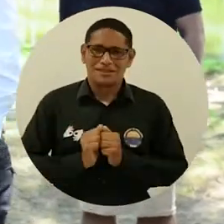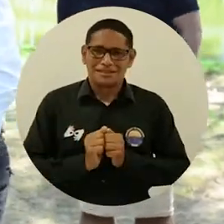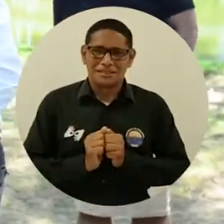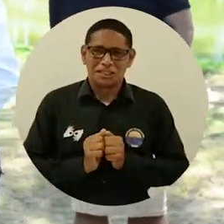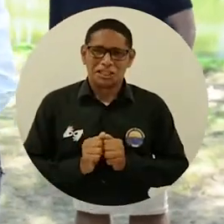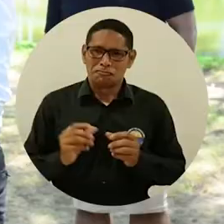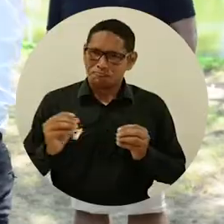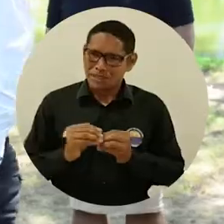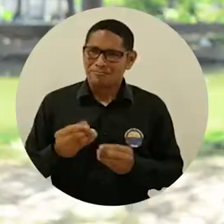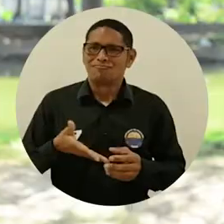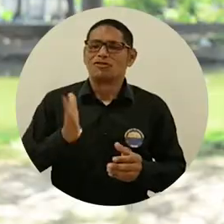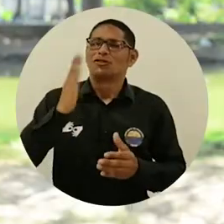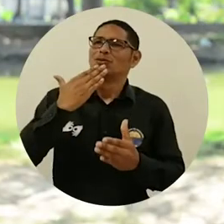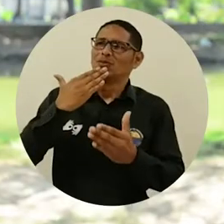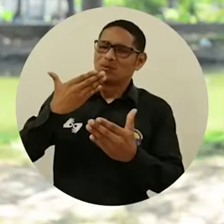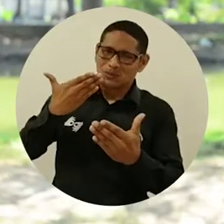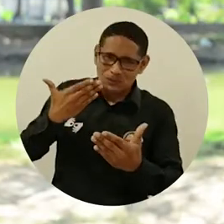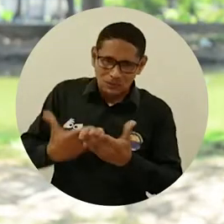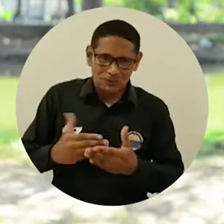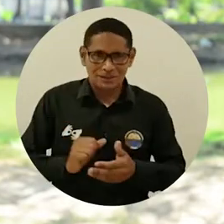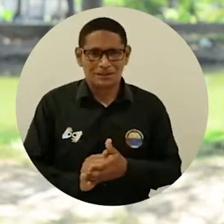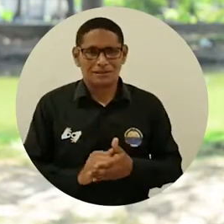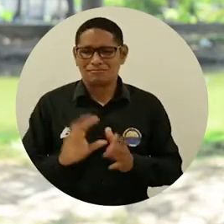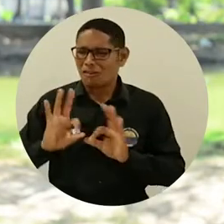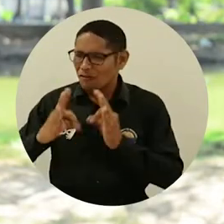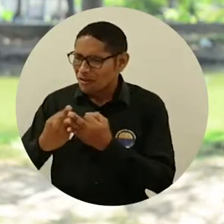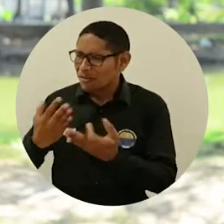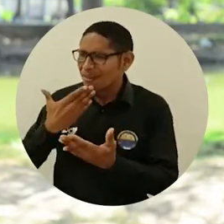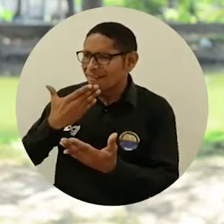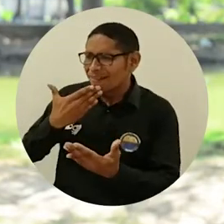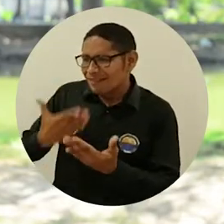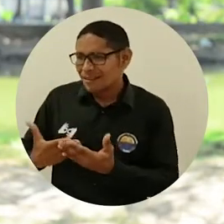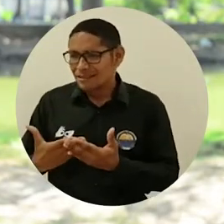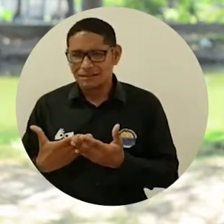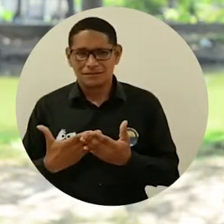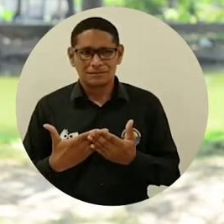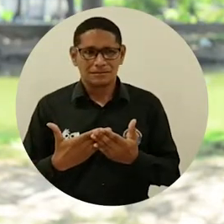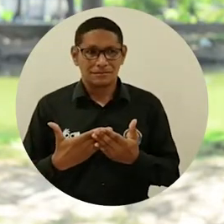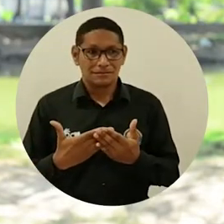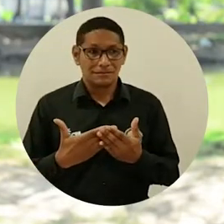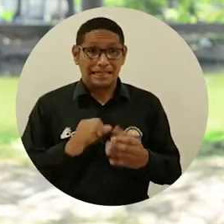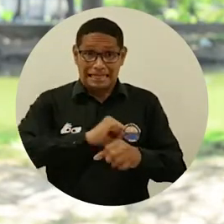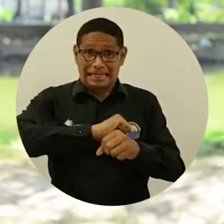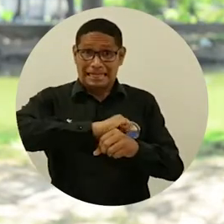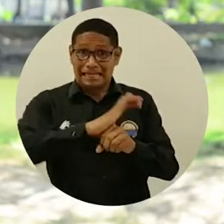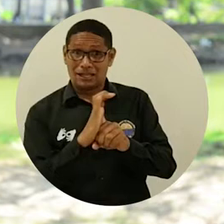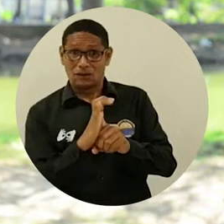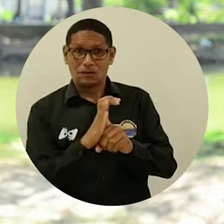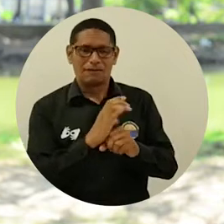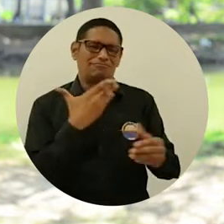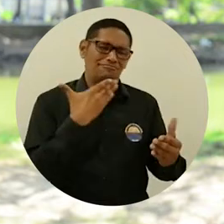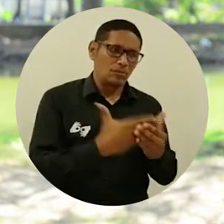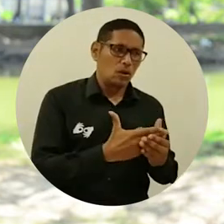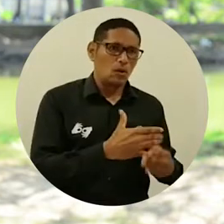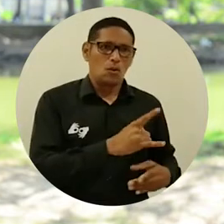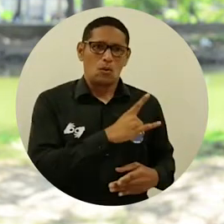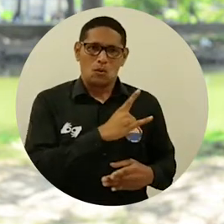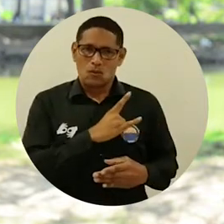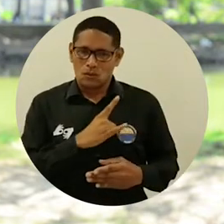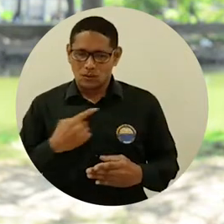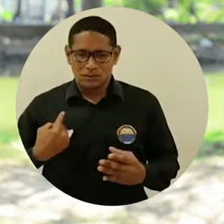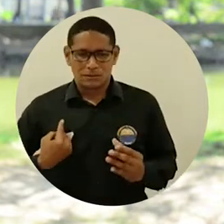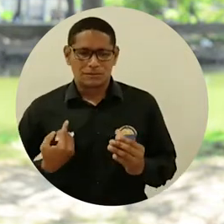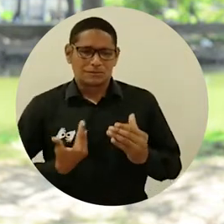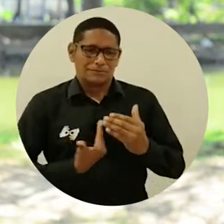estoy. La verdad es que, gracias a Dios, a mi familia, a la familia de Creo, la universidad